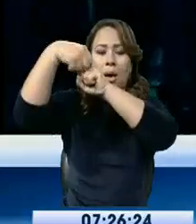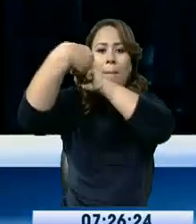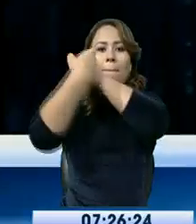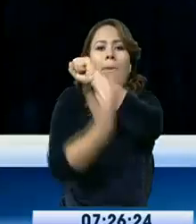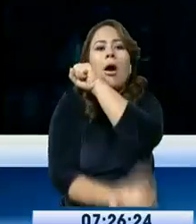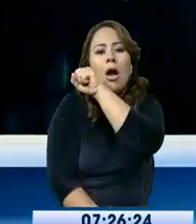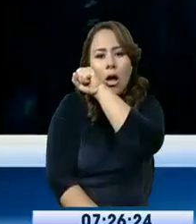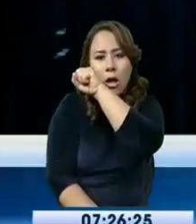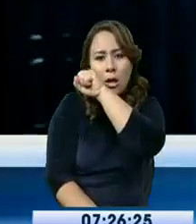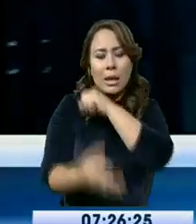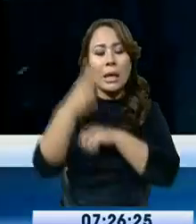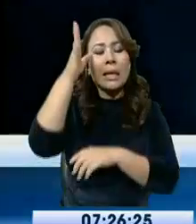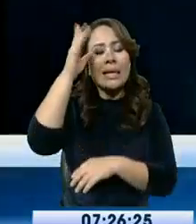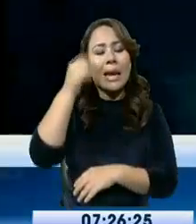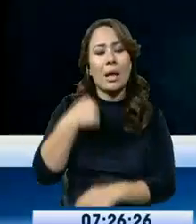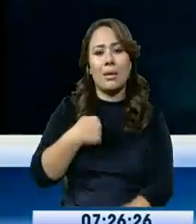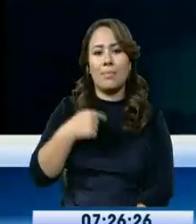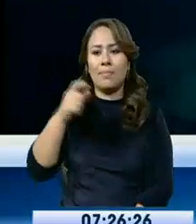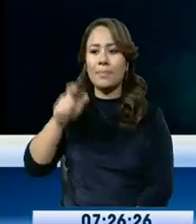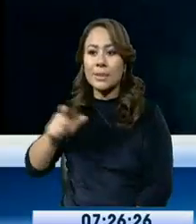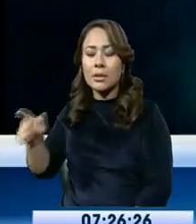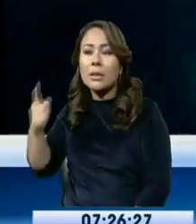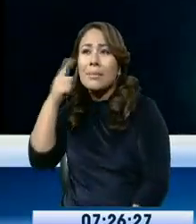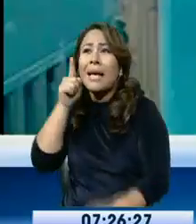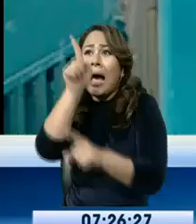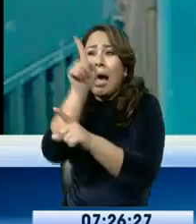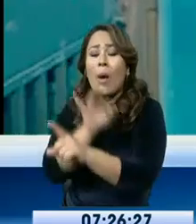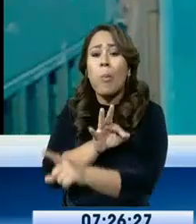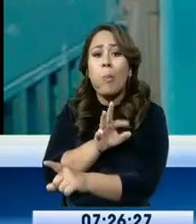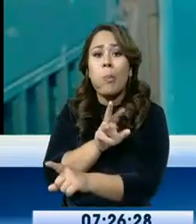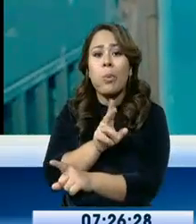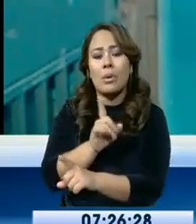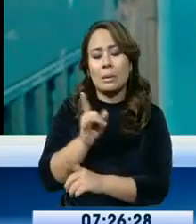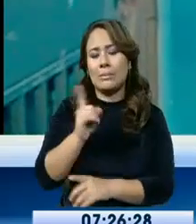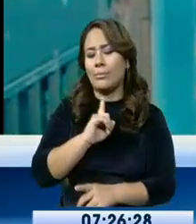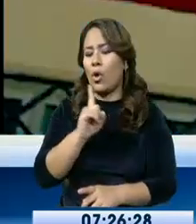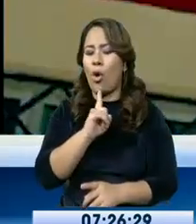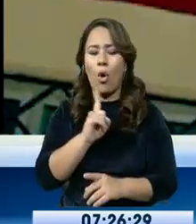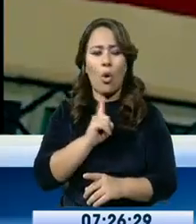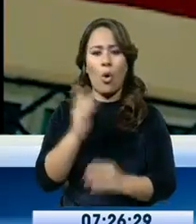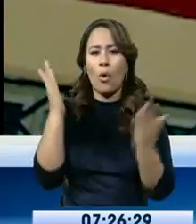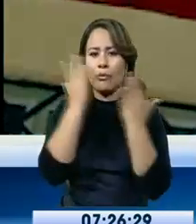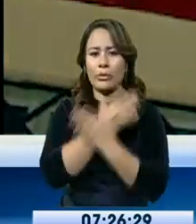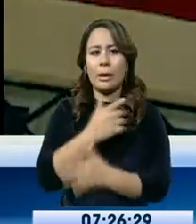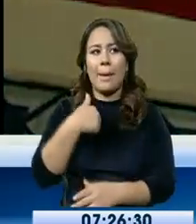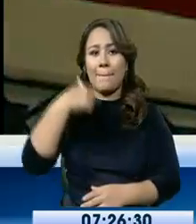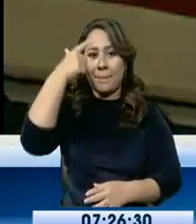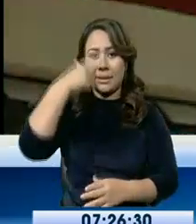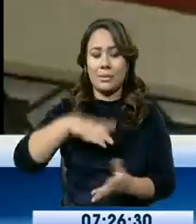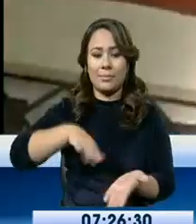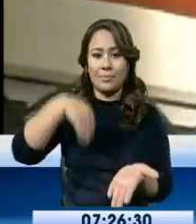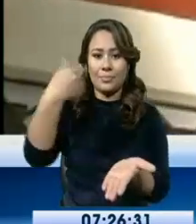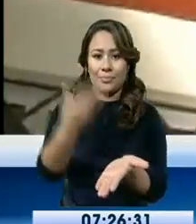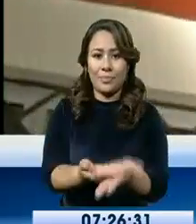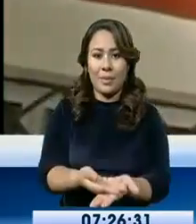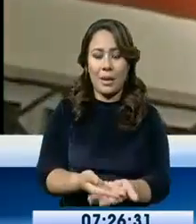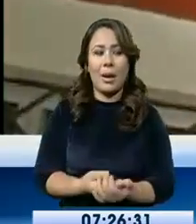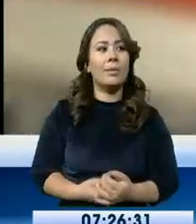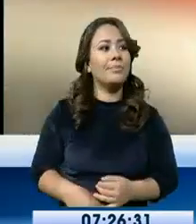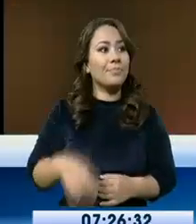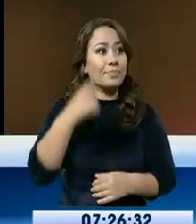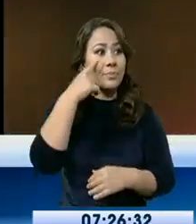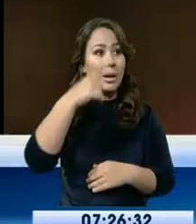la noche se creía que se trataba de un delincuente. El hombre se ha caído con todo acá abajo, donde dice que está